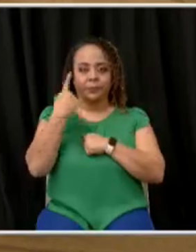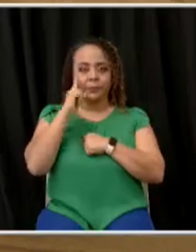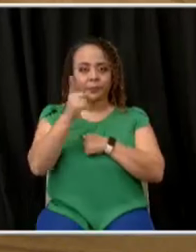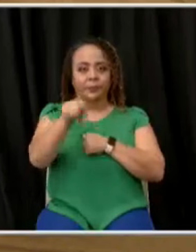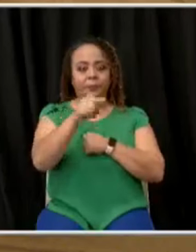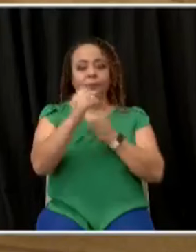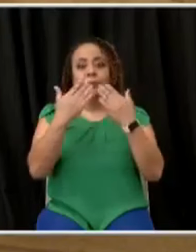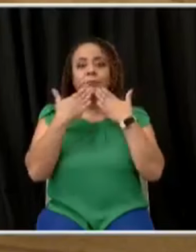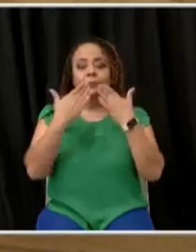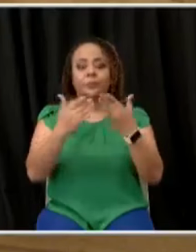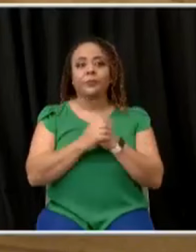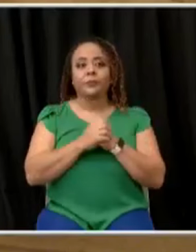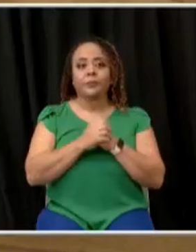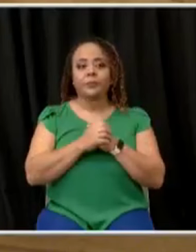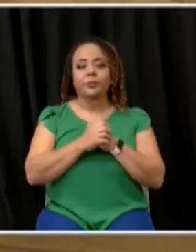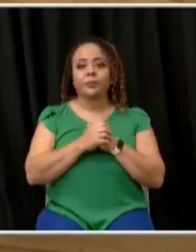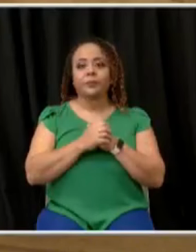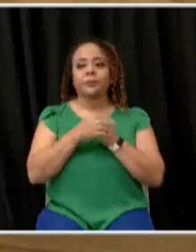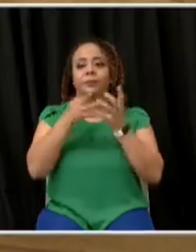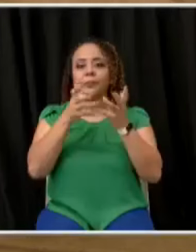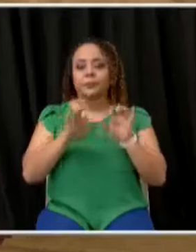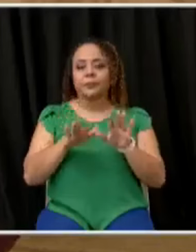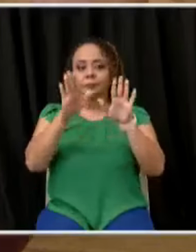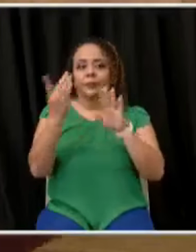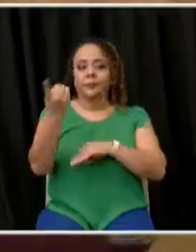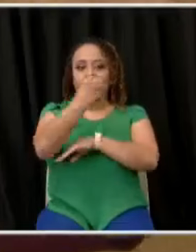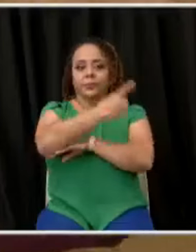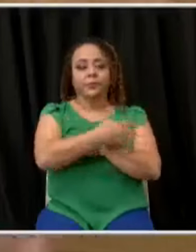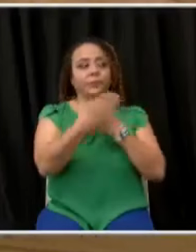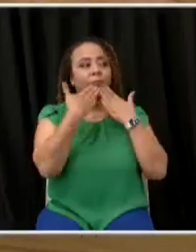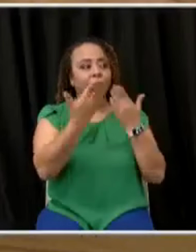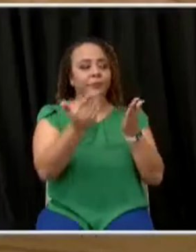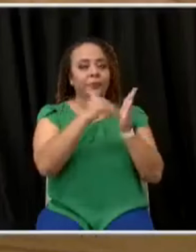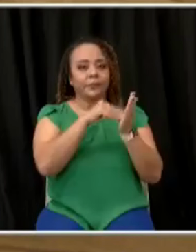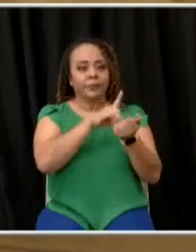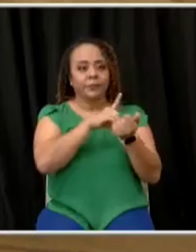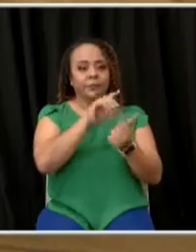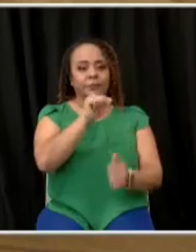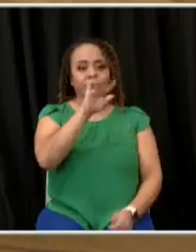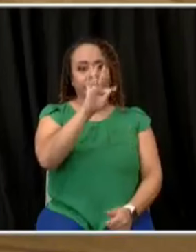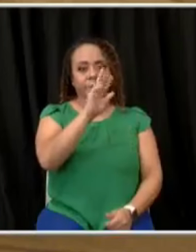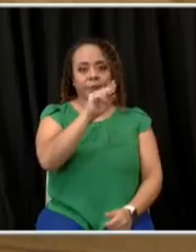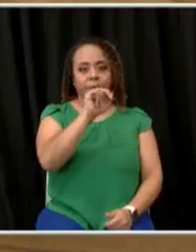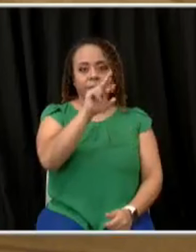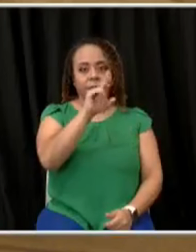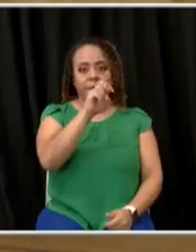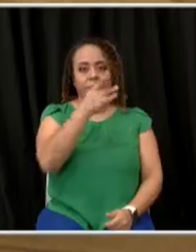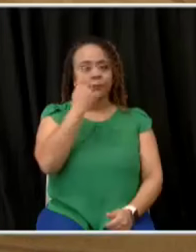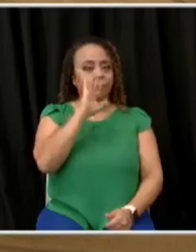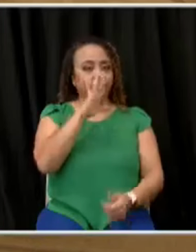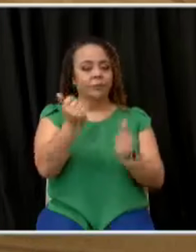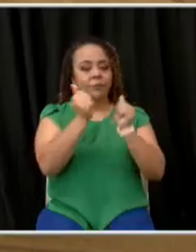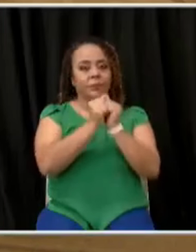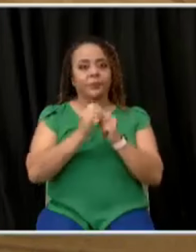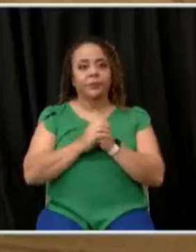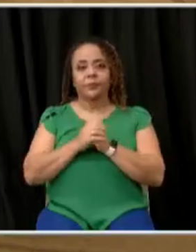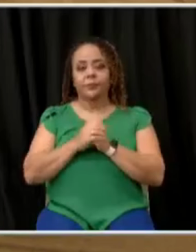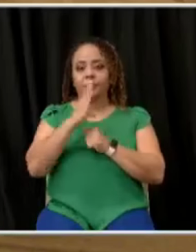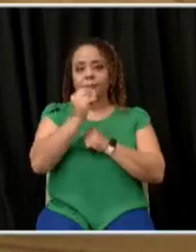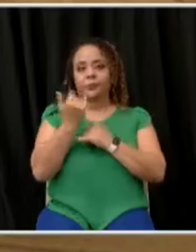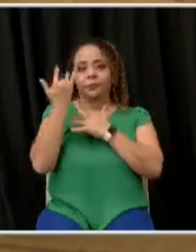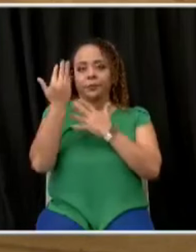ustedes. Muchísimas gracias, desearles un excelente día, agradecerle de nuevo al doctor Altamirano por su acompañamiento y